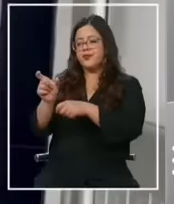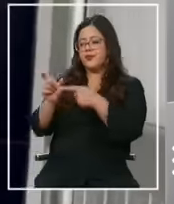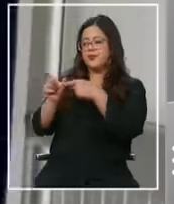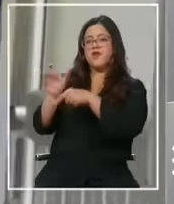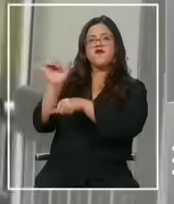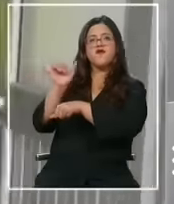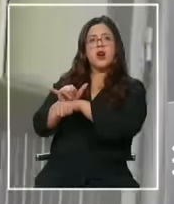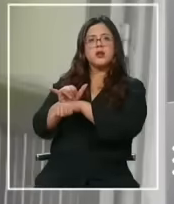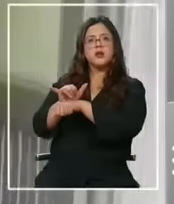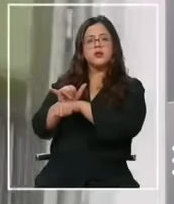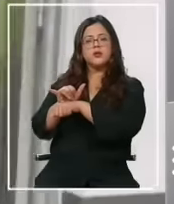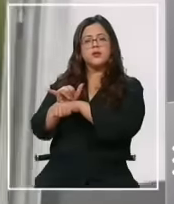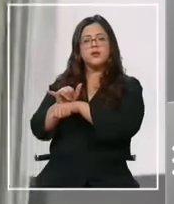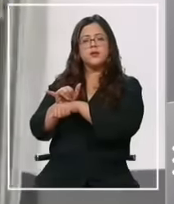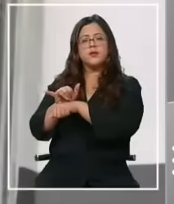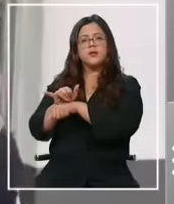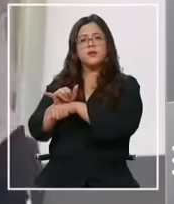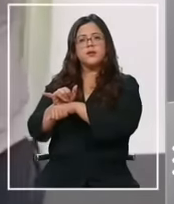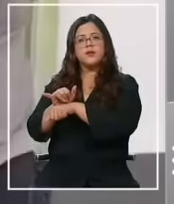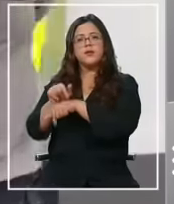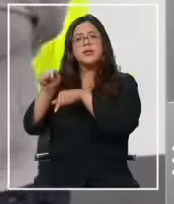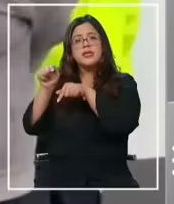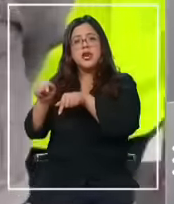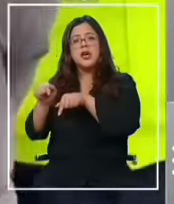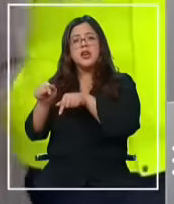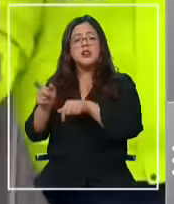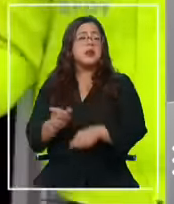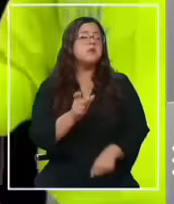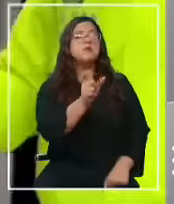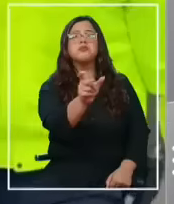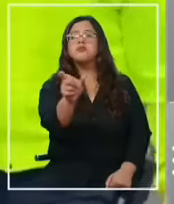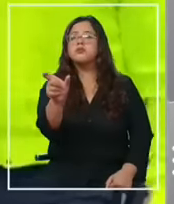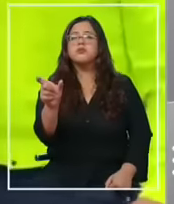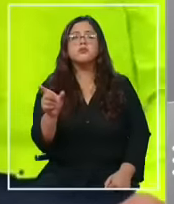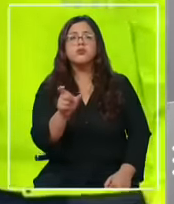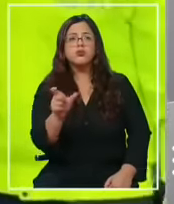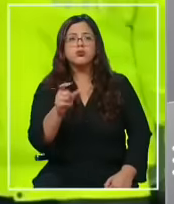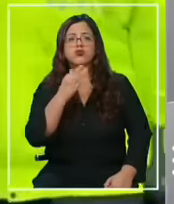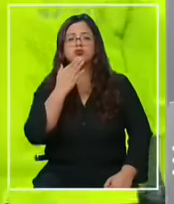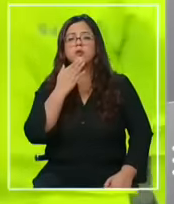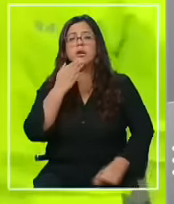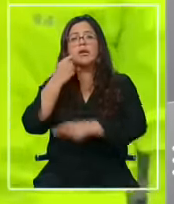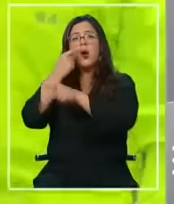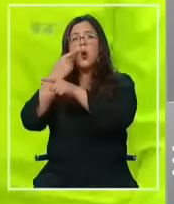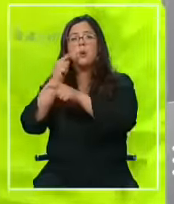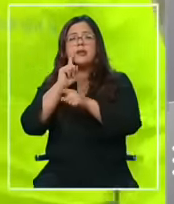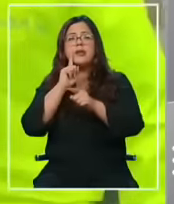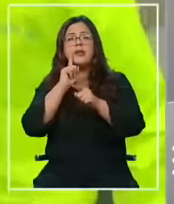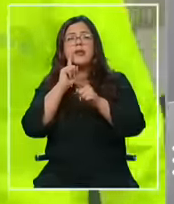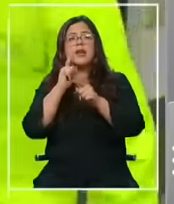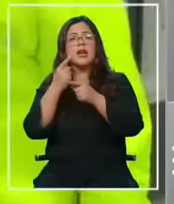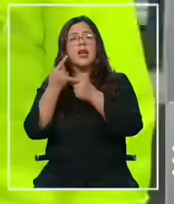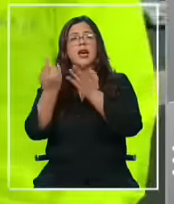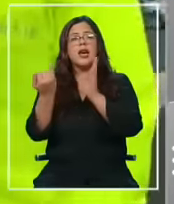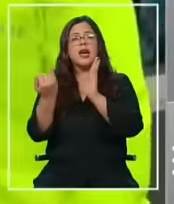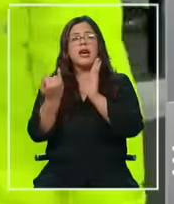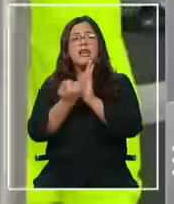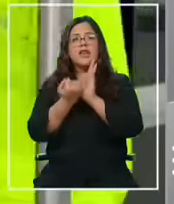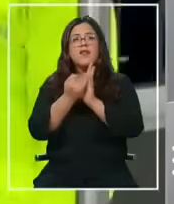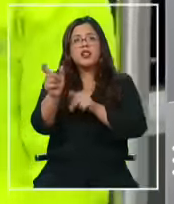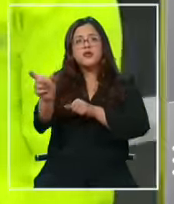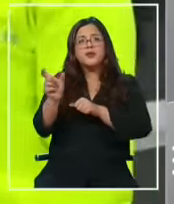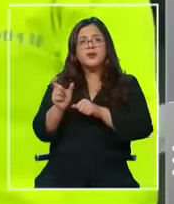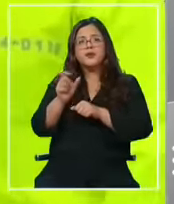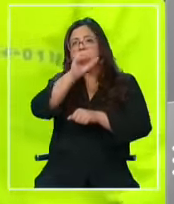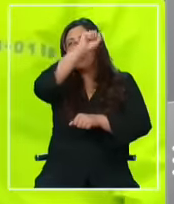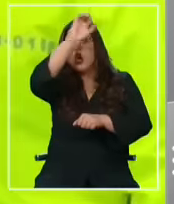él plastificó y comenzó a usar. Uh-huh. Y además tiene una identificación colombiana que no